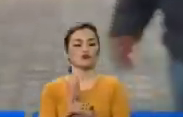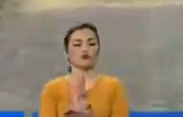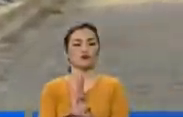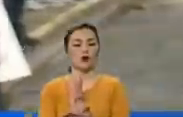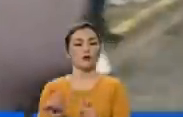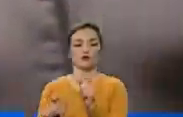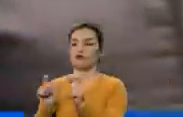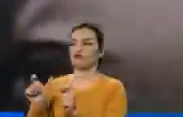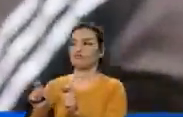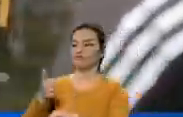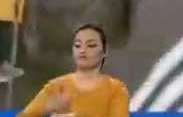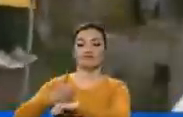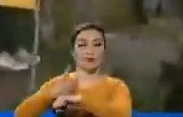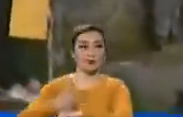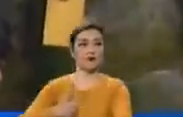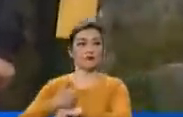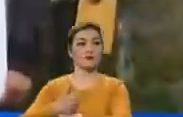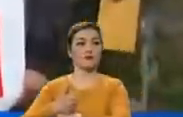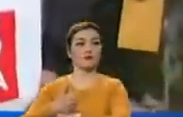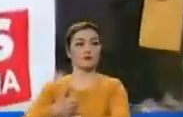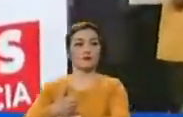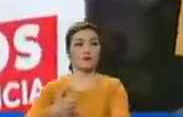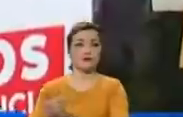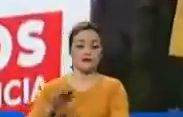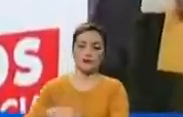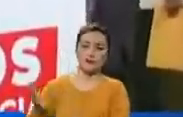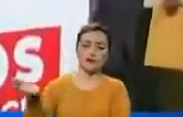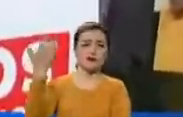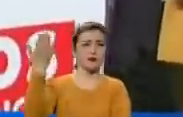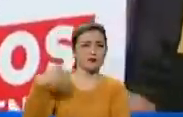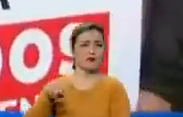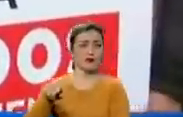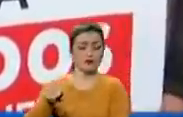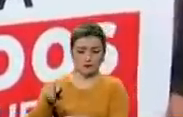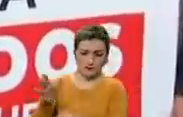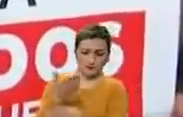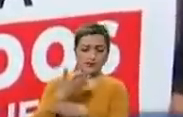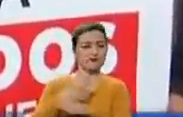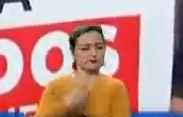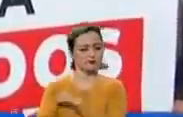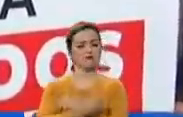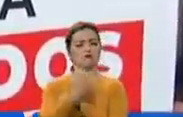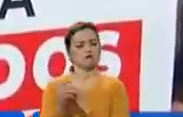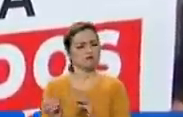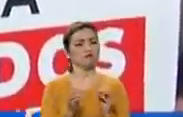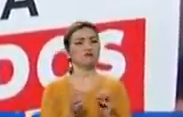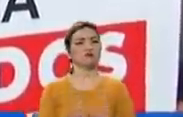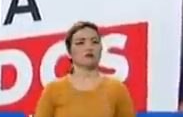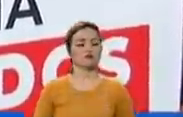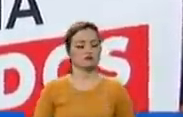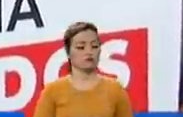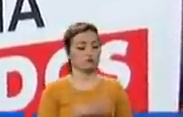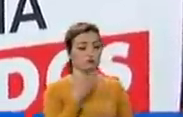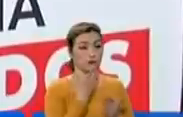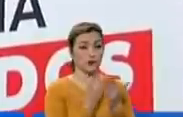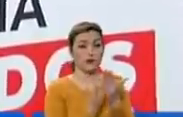ciudadanía. Entonces, que las autoridades, por medio de ustedes, que vengan a hacer y tomen las medidas restrictivas necesarias. Muchísimas gracias. Perfecto,